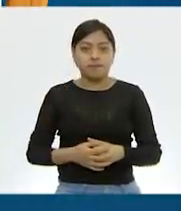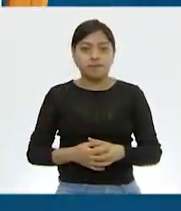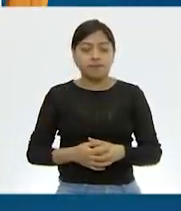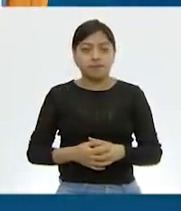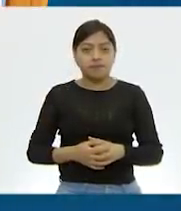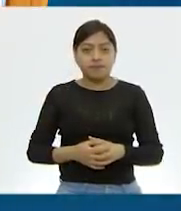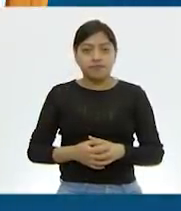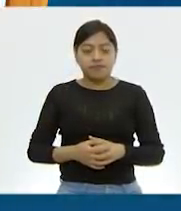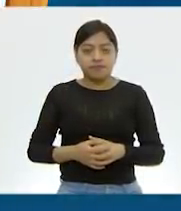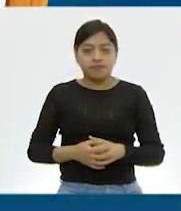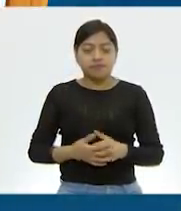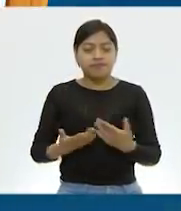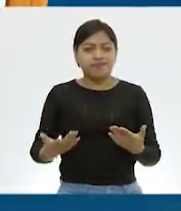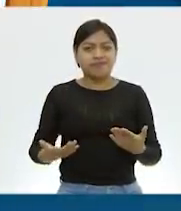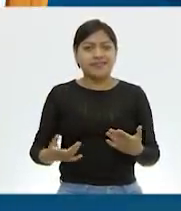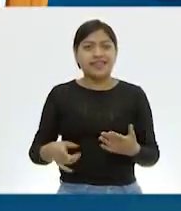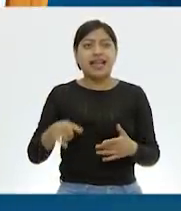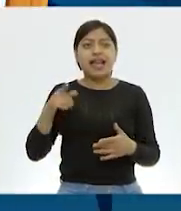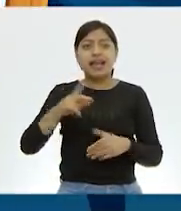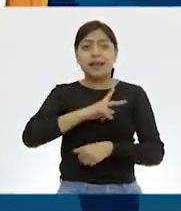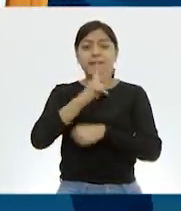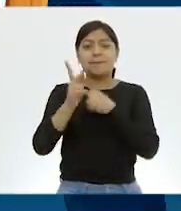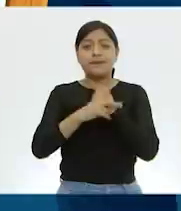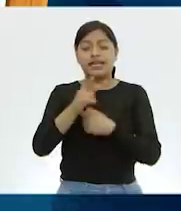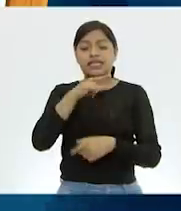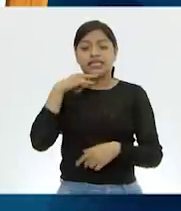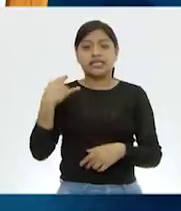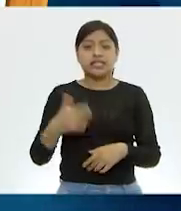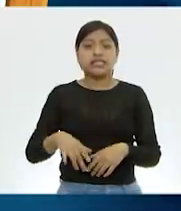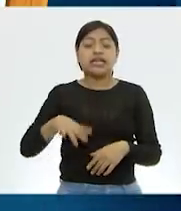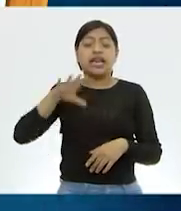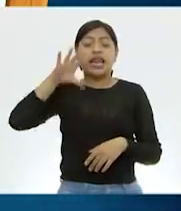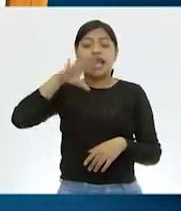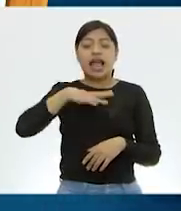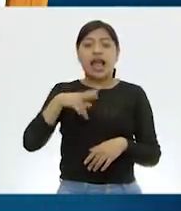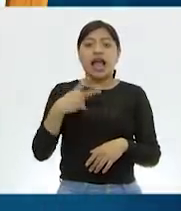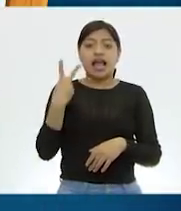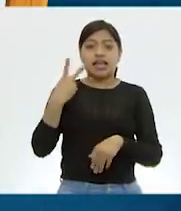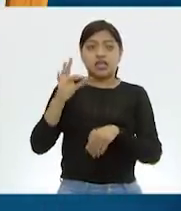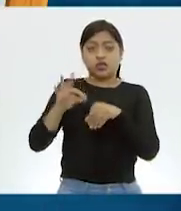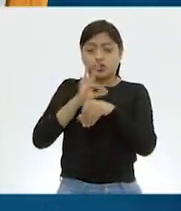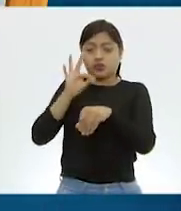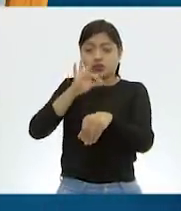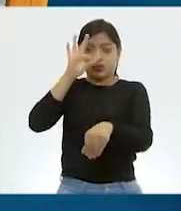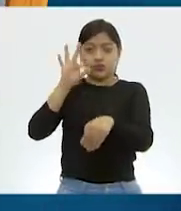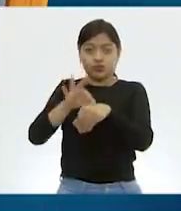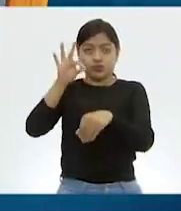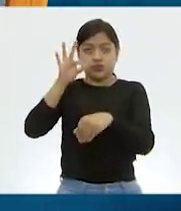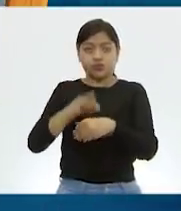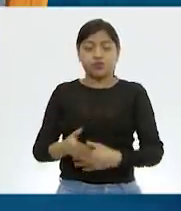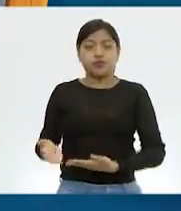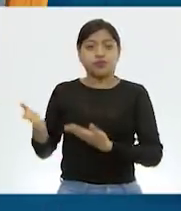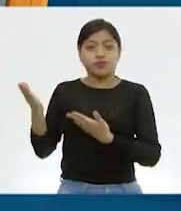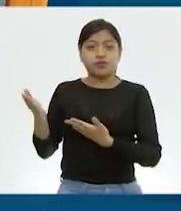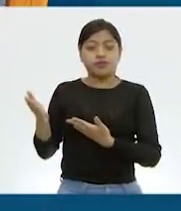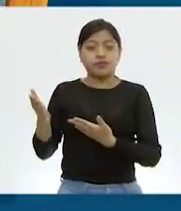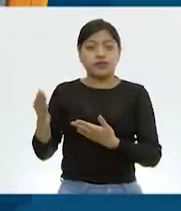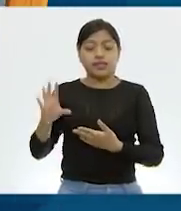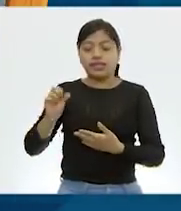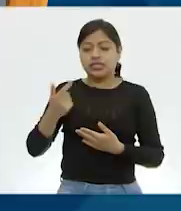En Chile existen dos tipos de avispas que comúnmente son llamadas avispas chaquetas